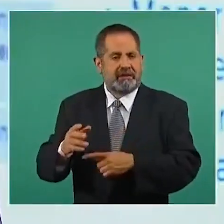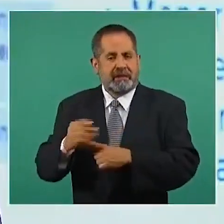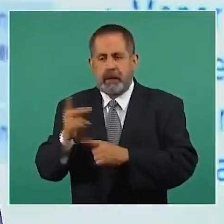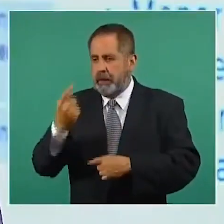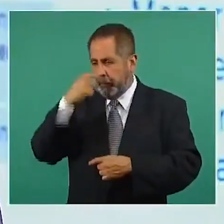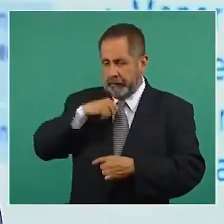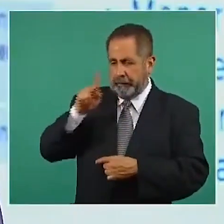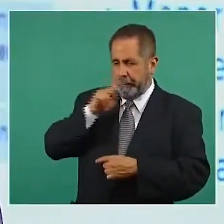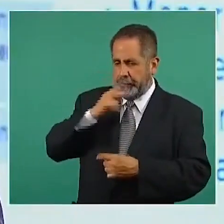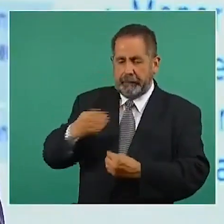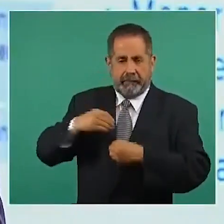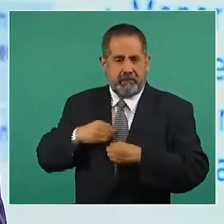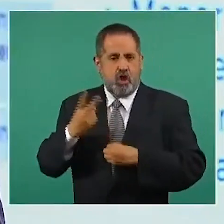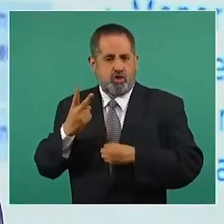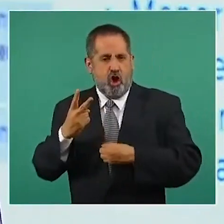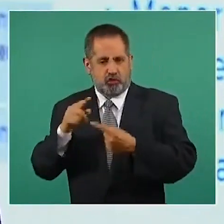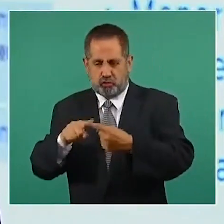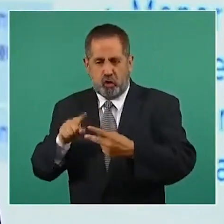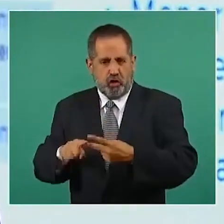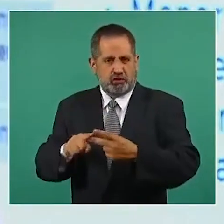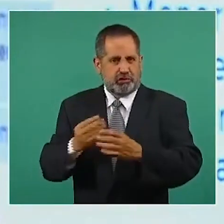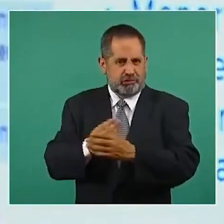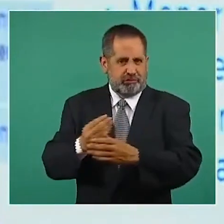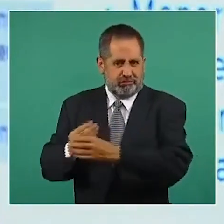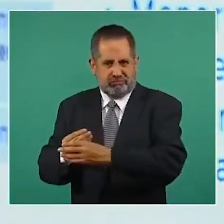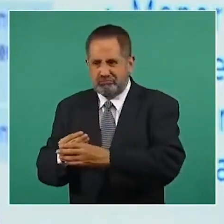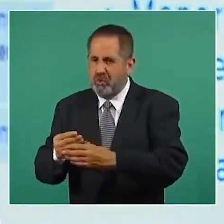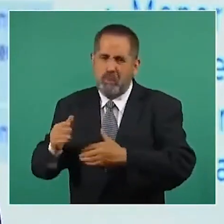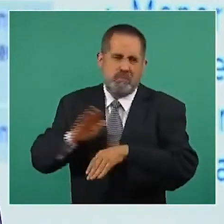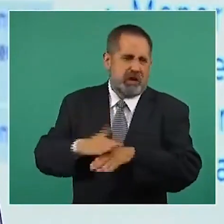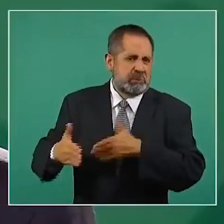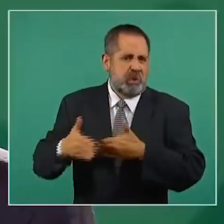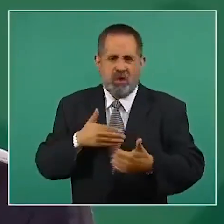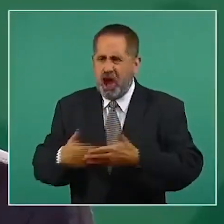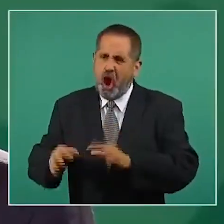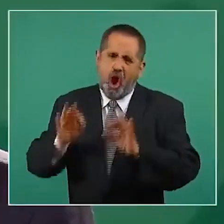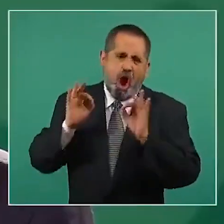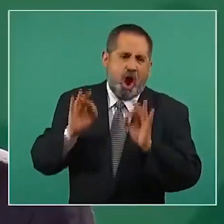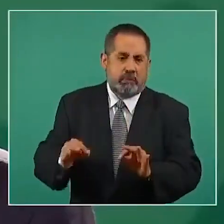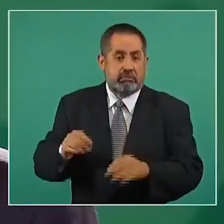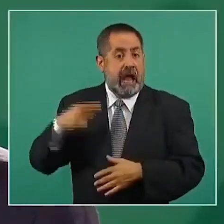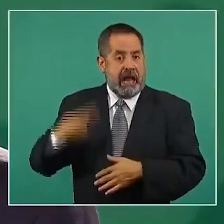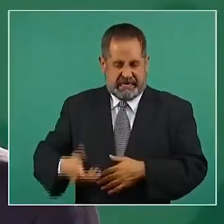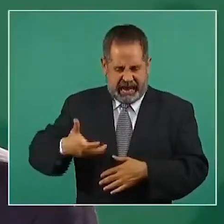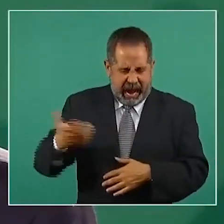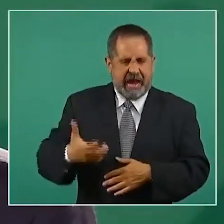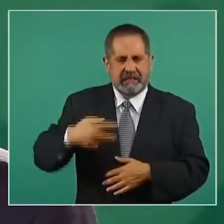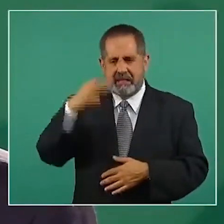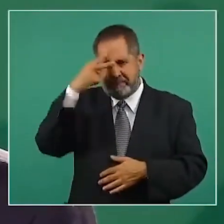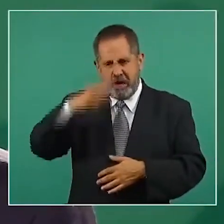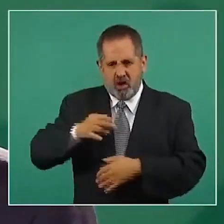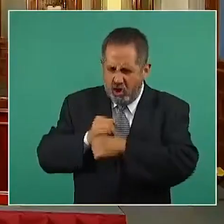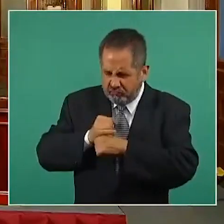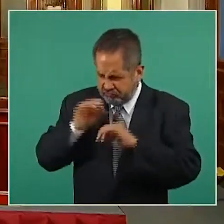4T y GATSI, es un modelo de innovación tecnológica con la base científica de nuestras científicas y científicos